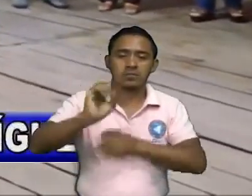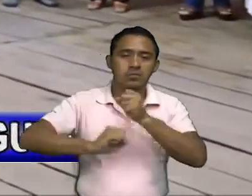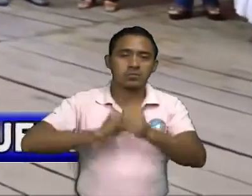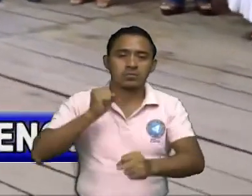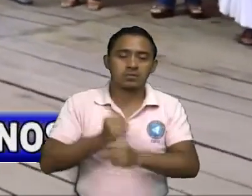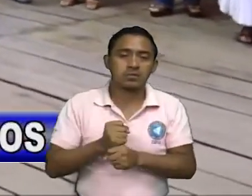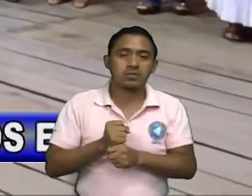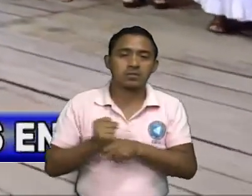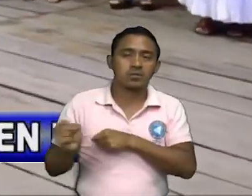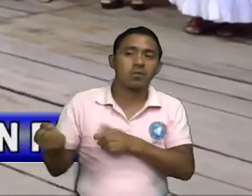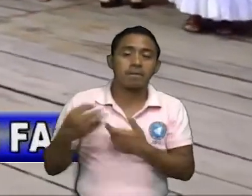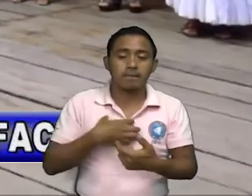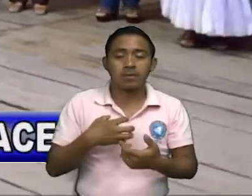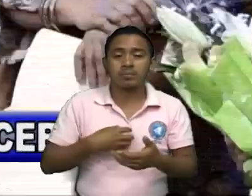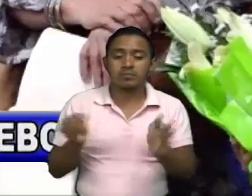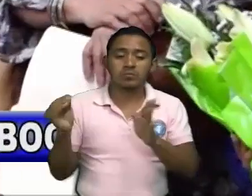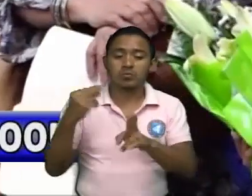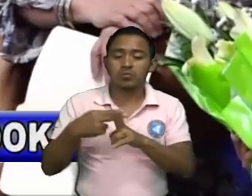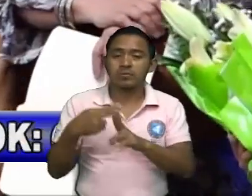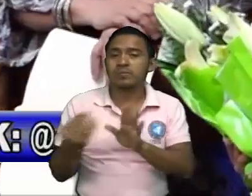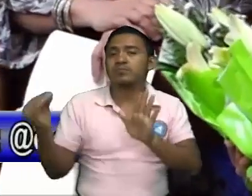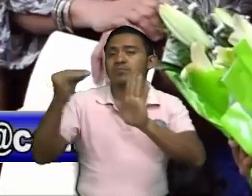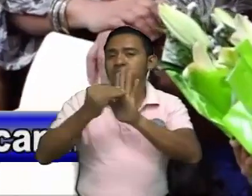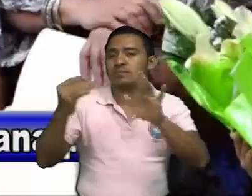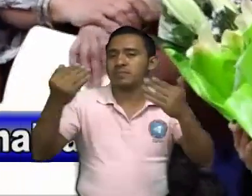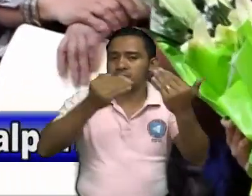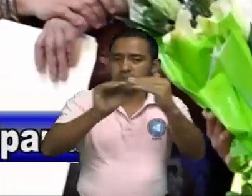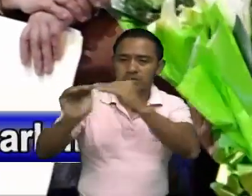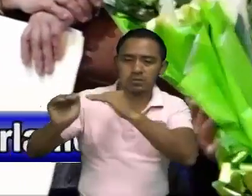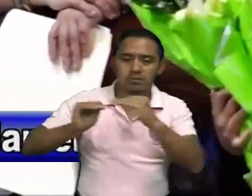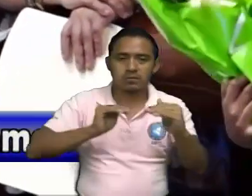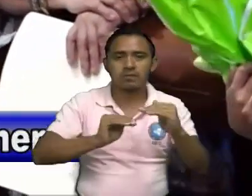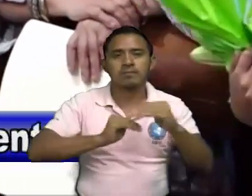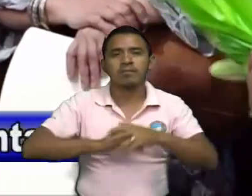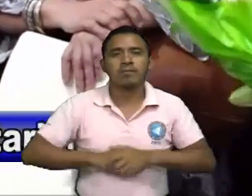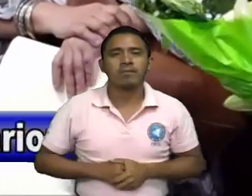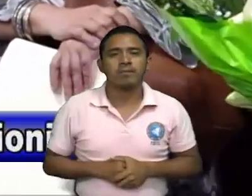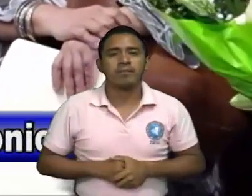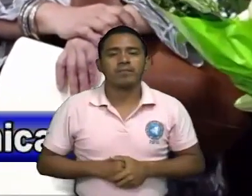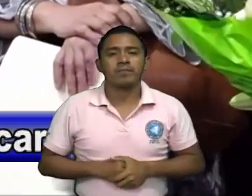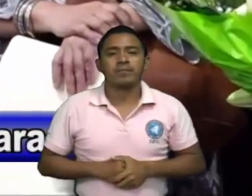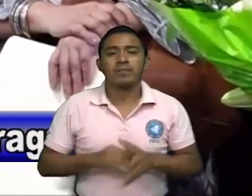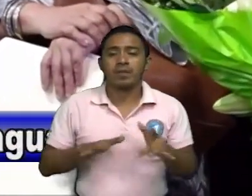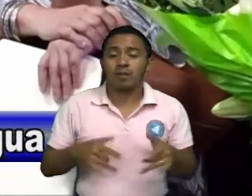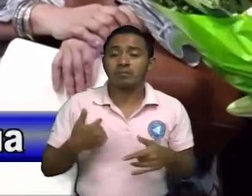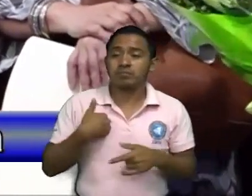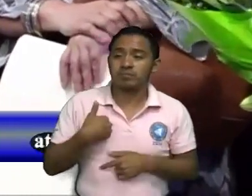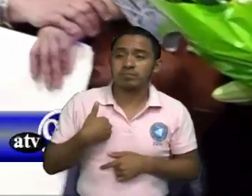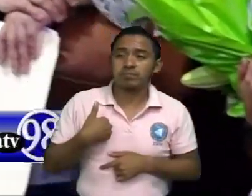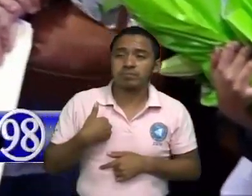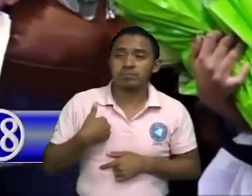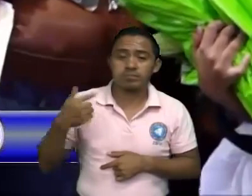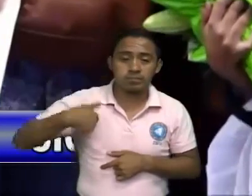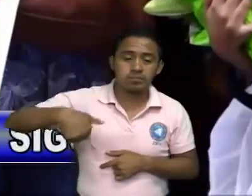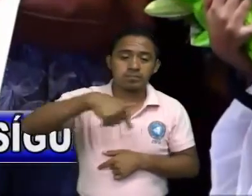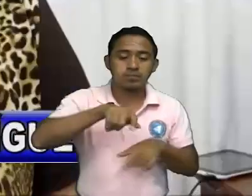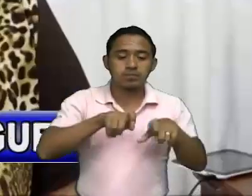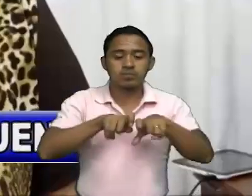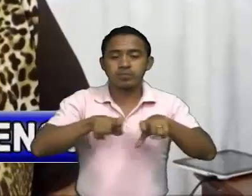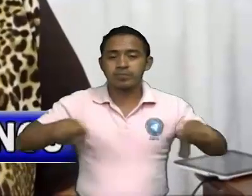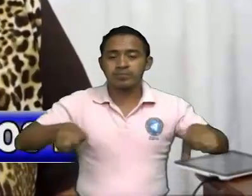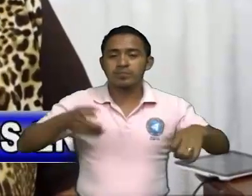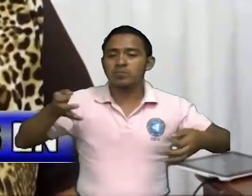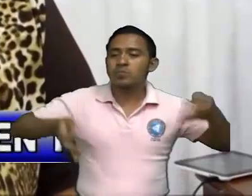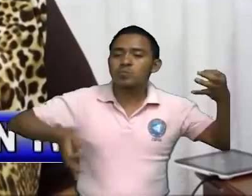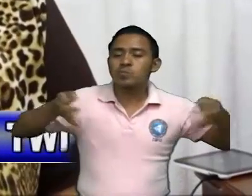180 años de haber sido elevada a ciudad. Y hemos fungido como parte del jurado